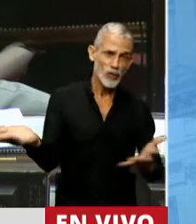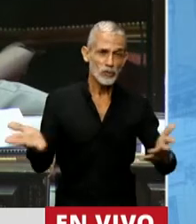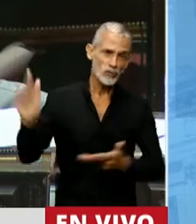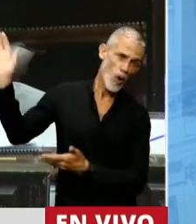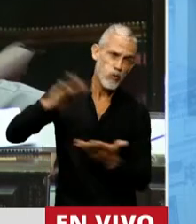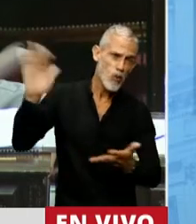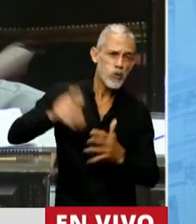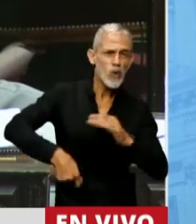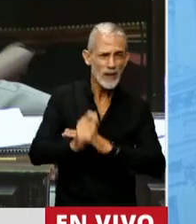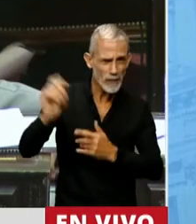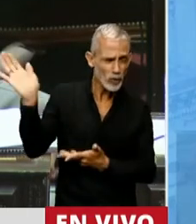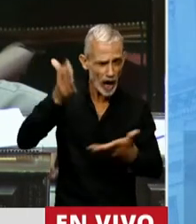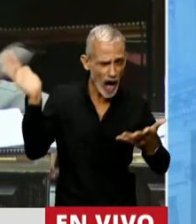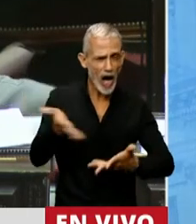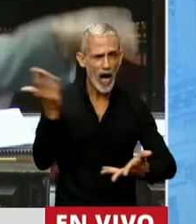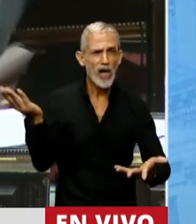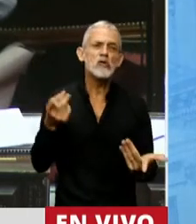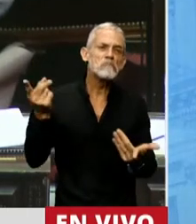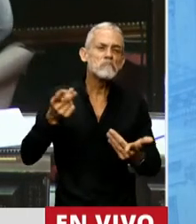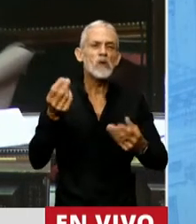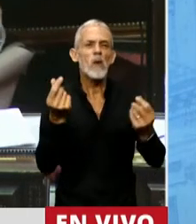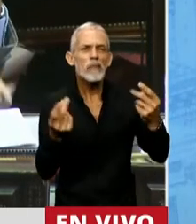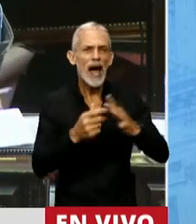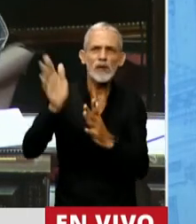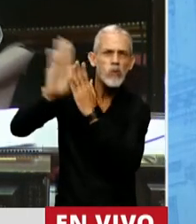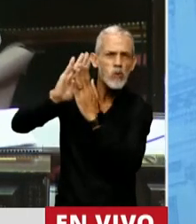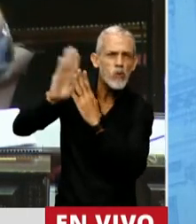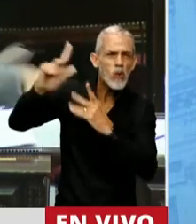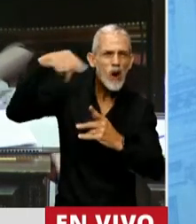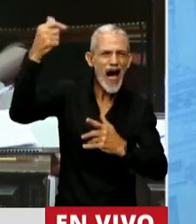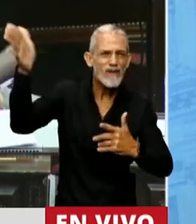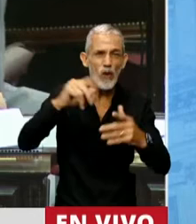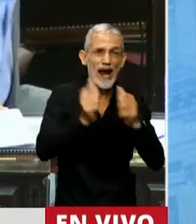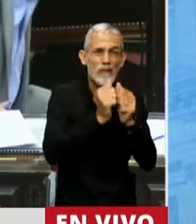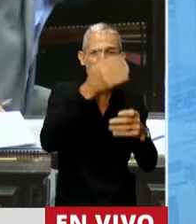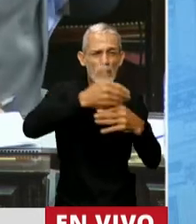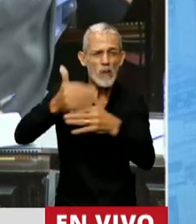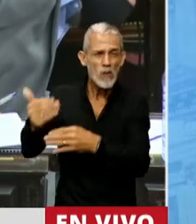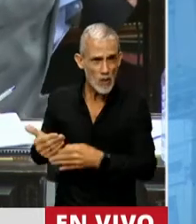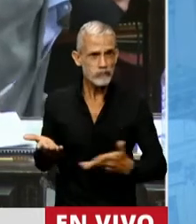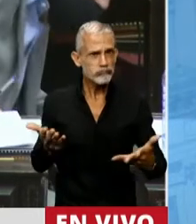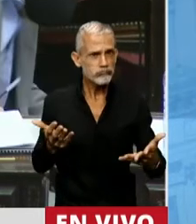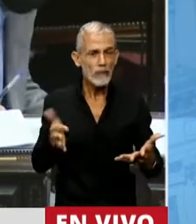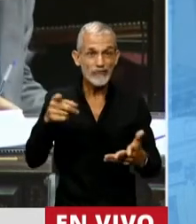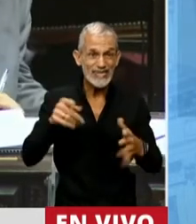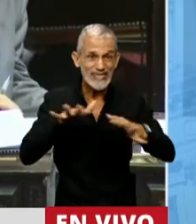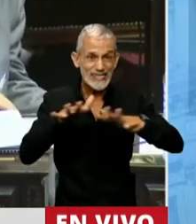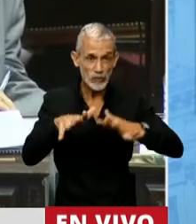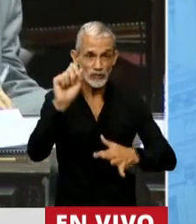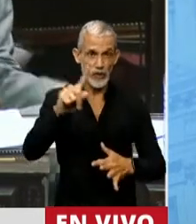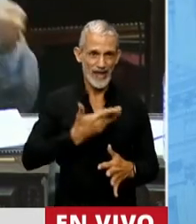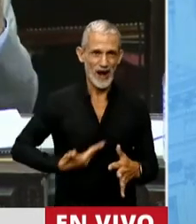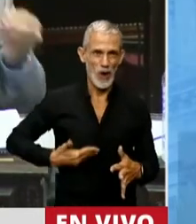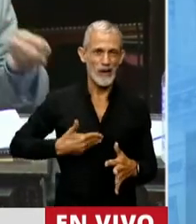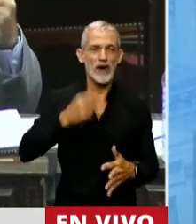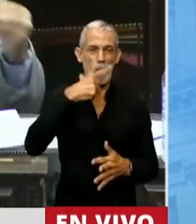manera indiscriminada. Desregularon capitales, fuga de capitales, cerraron pymes. Esa es la situación que